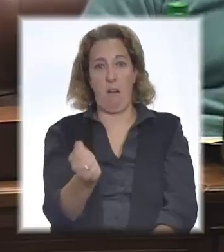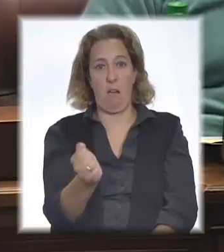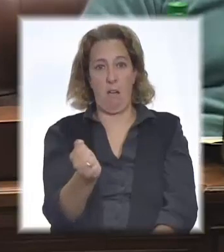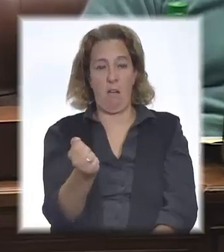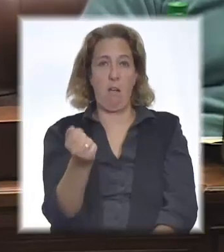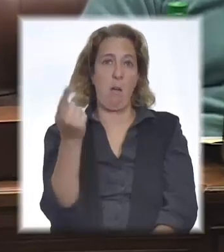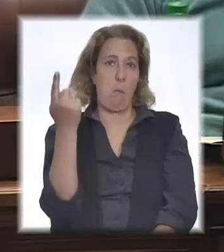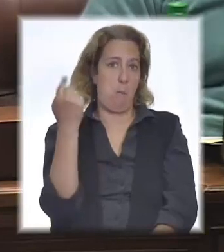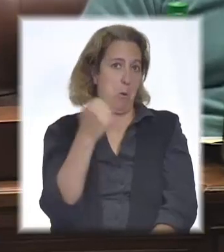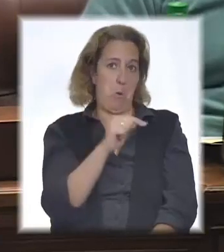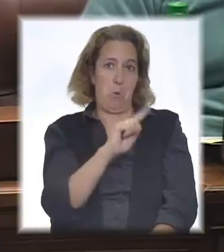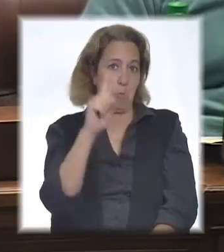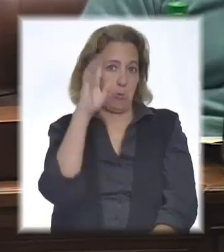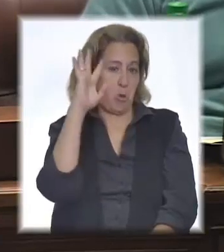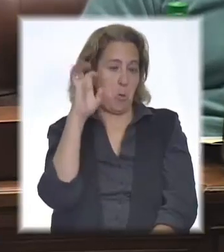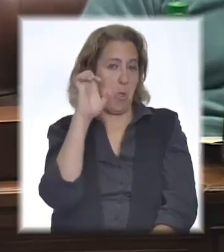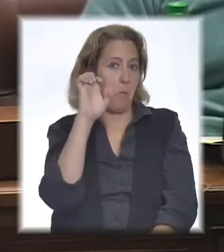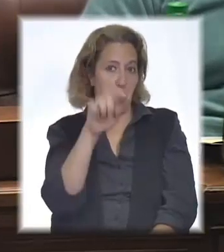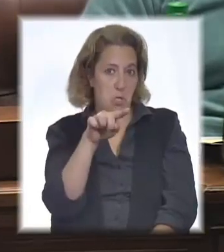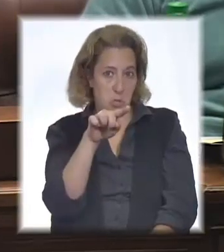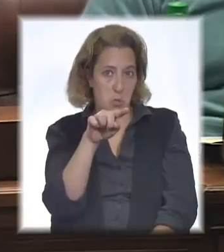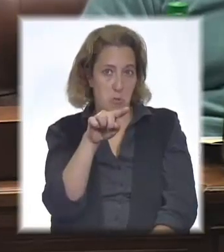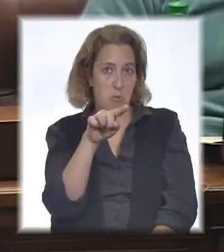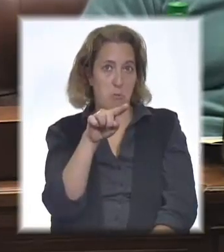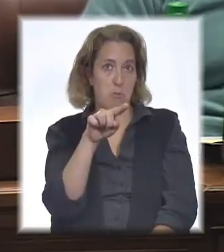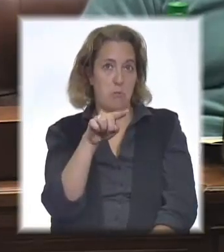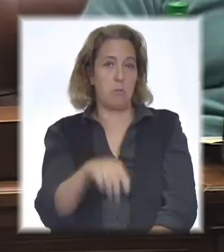pero no es recordado por esa participación